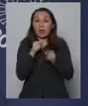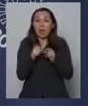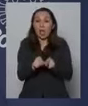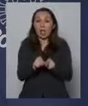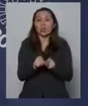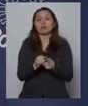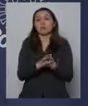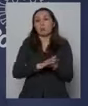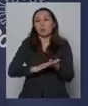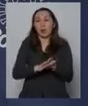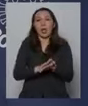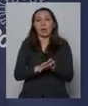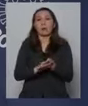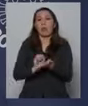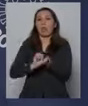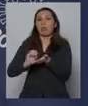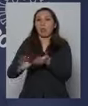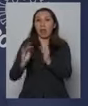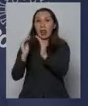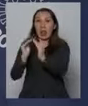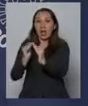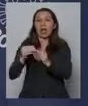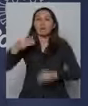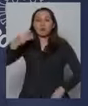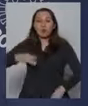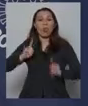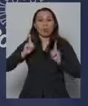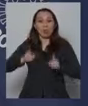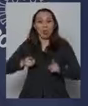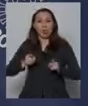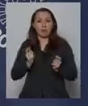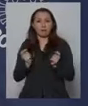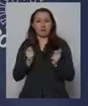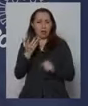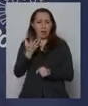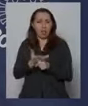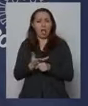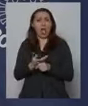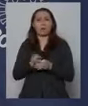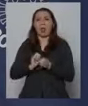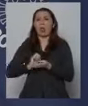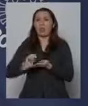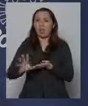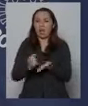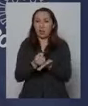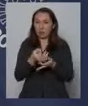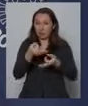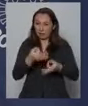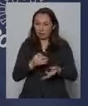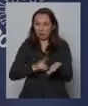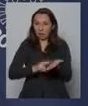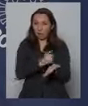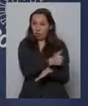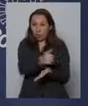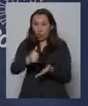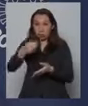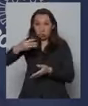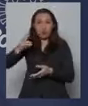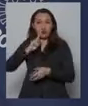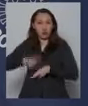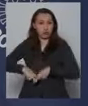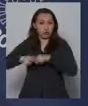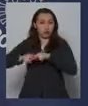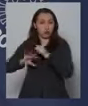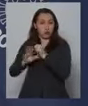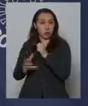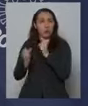mecanismos de distribución, por ejemplo, para reparto domiciliario, los municipios tienen los recursos. ¿Es efectivo eso? ¿Todos los municipios tienen los recursos